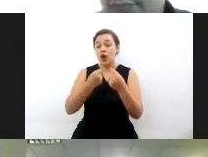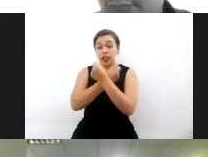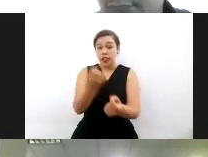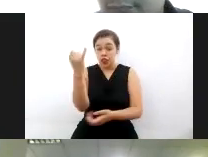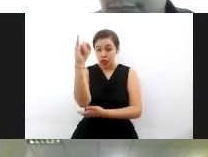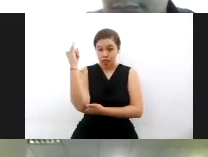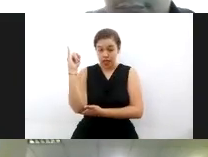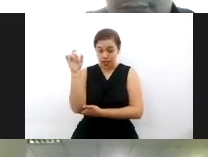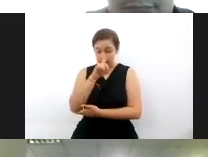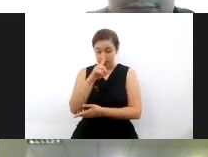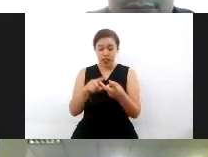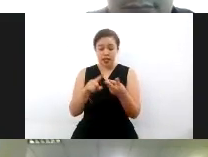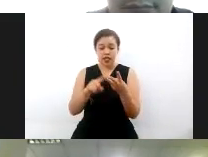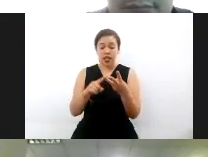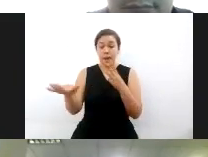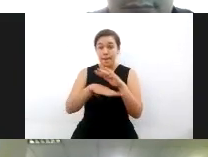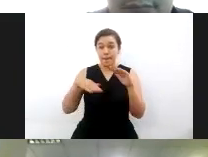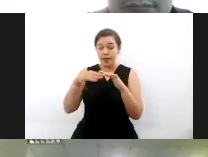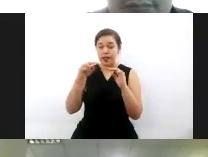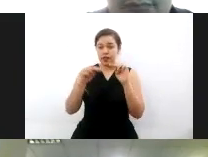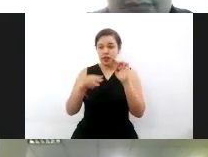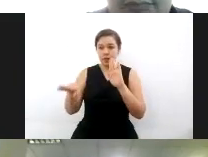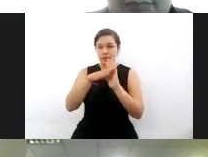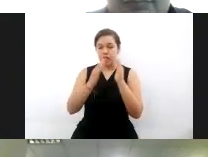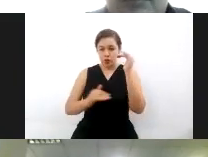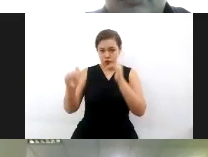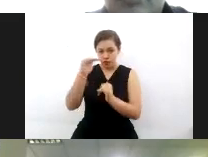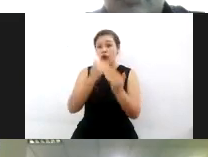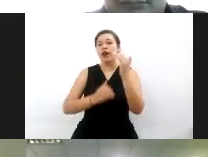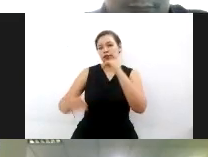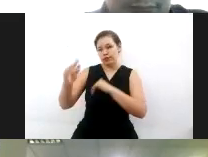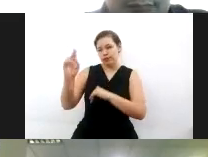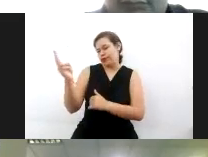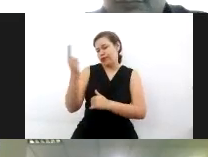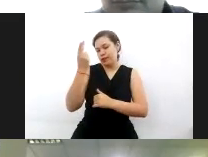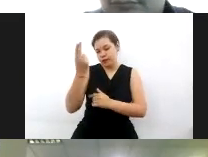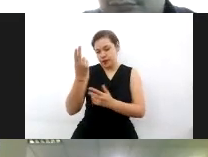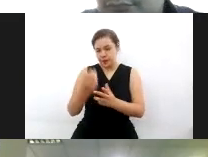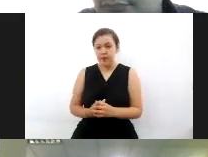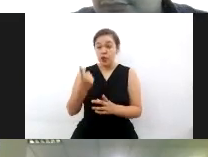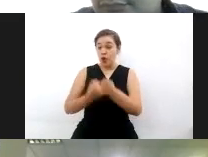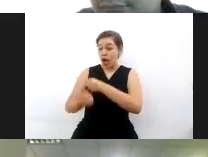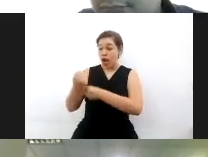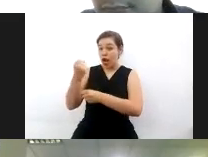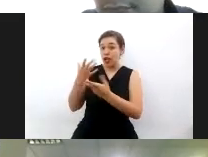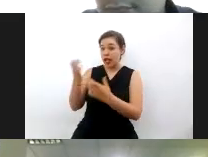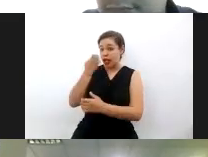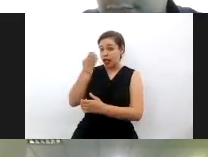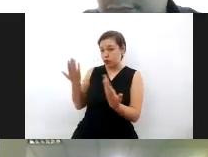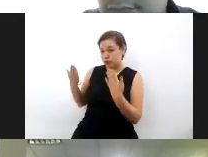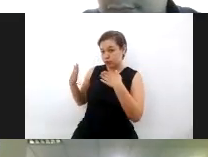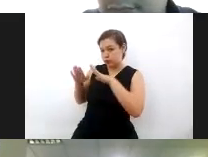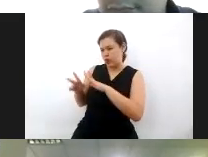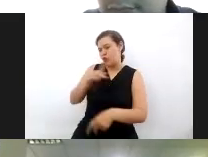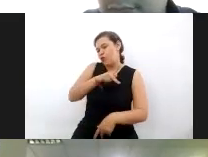nivel básico, medio superior y superior. Entonces, desde hace un año se encuentran cerradas las escuelas, como es el conocimiento de